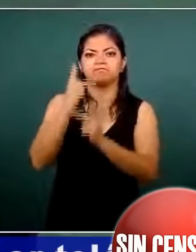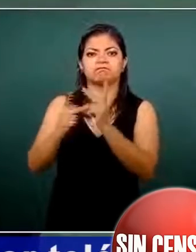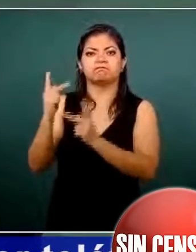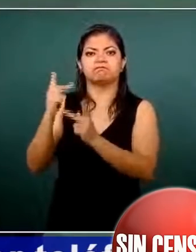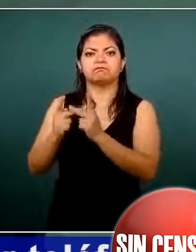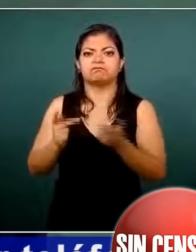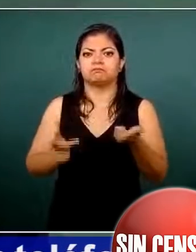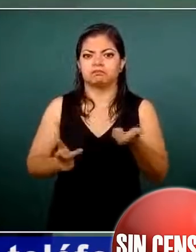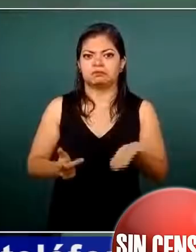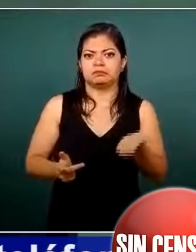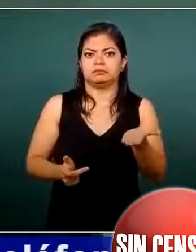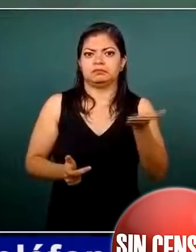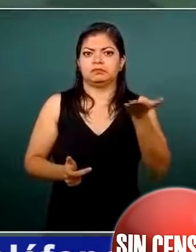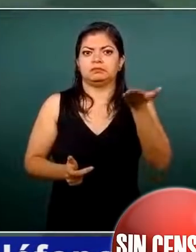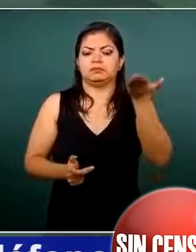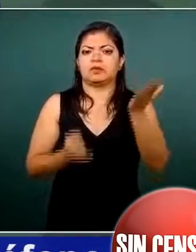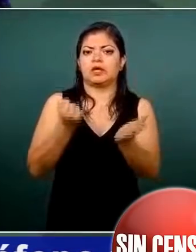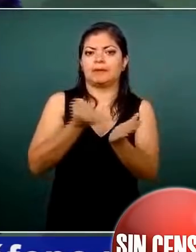impuestos